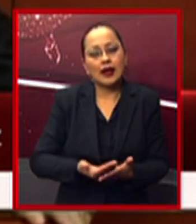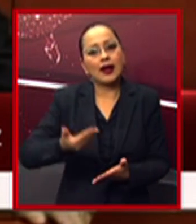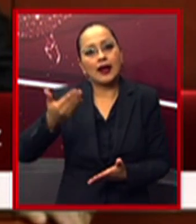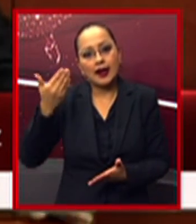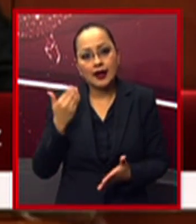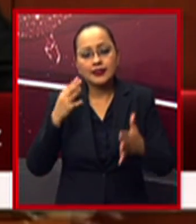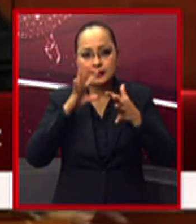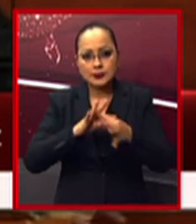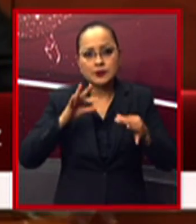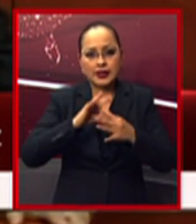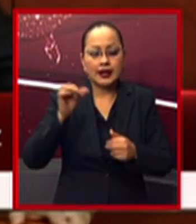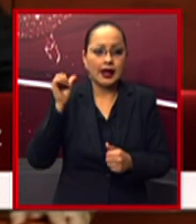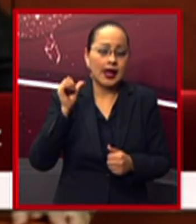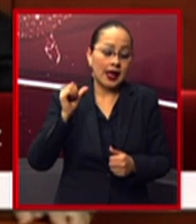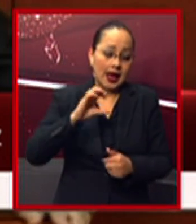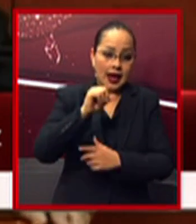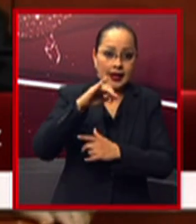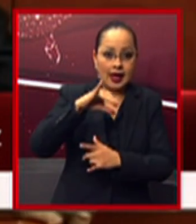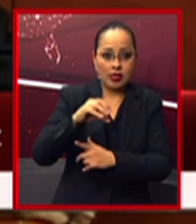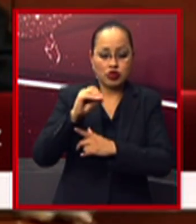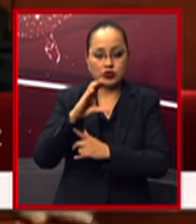describió Encinas, de un atropello.